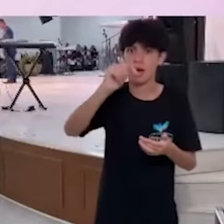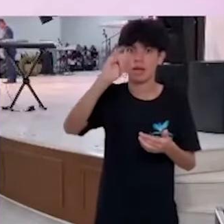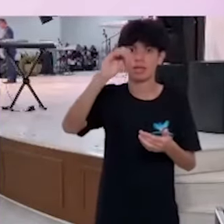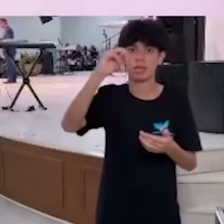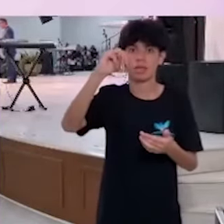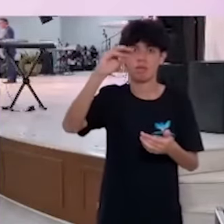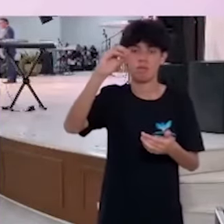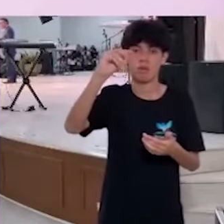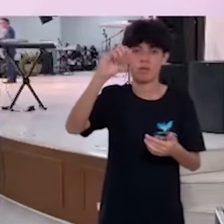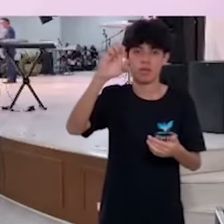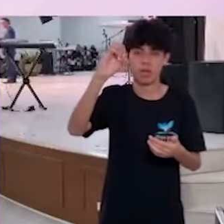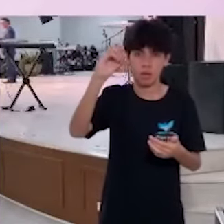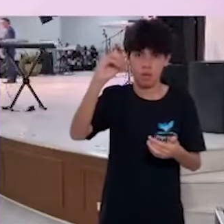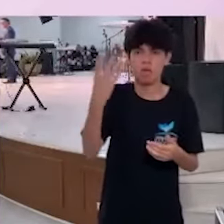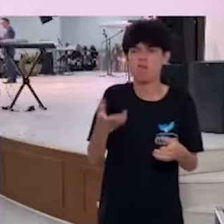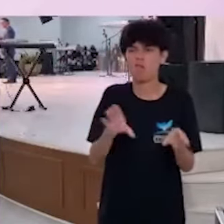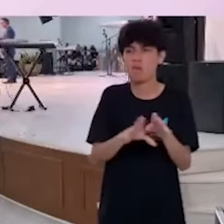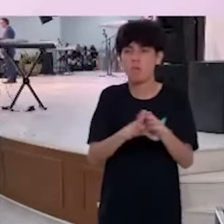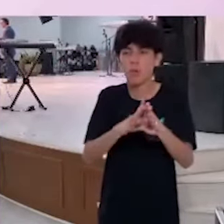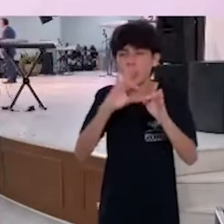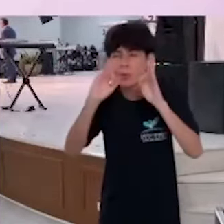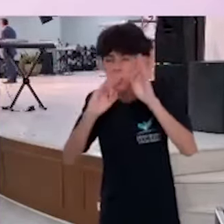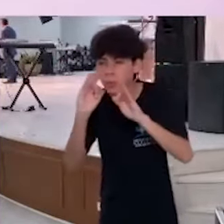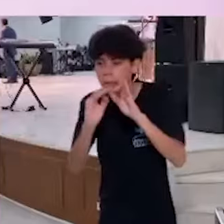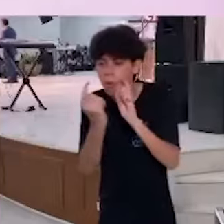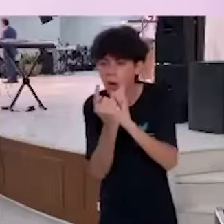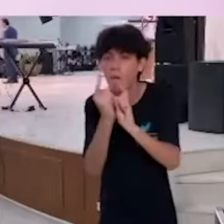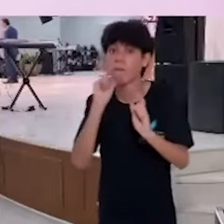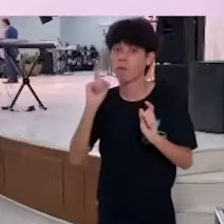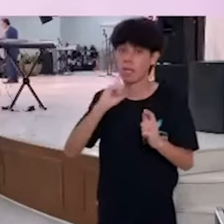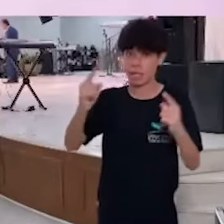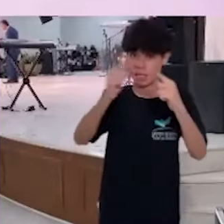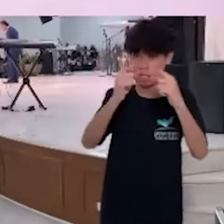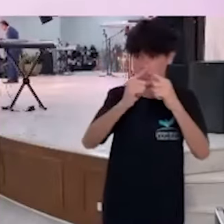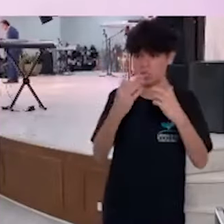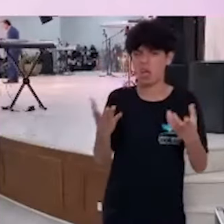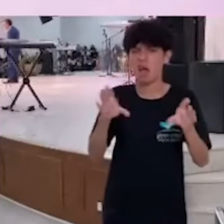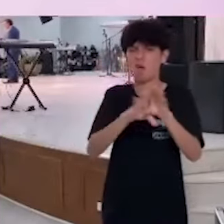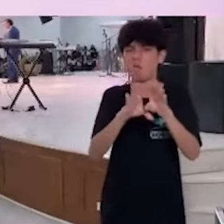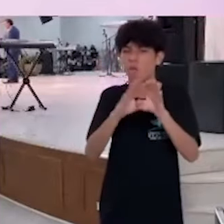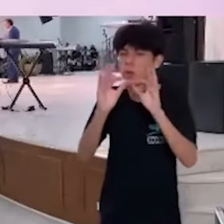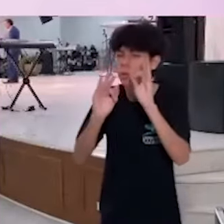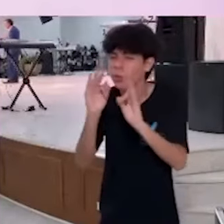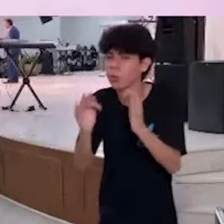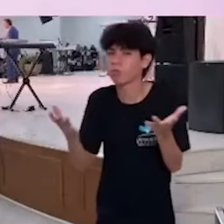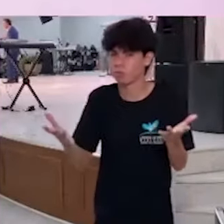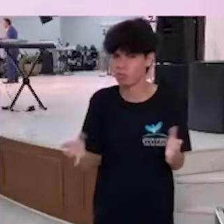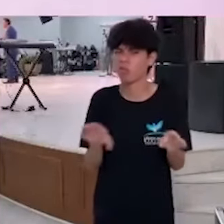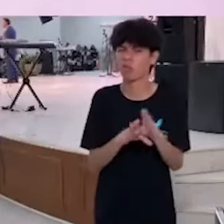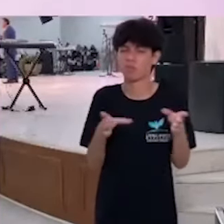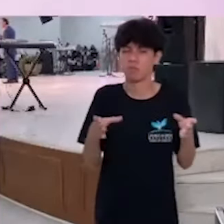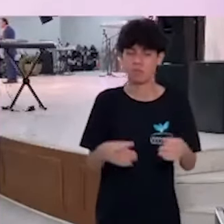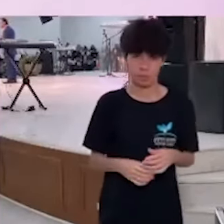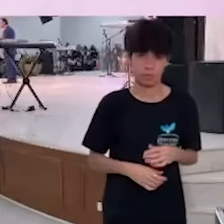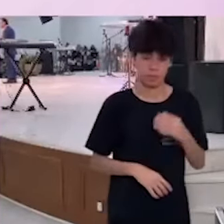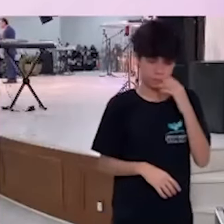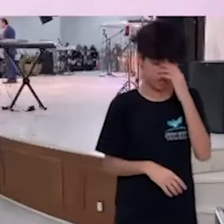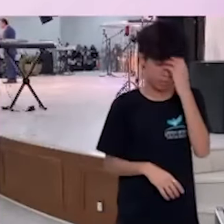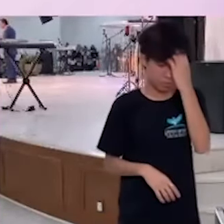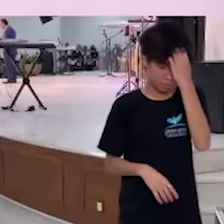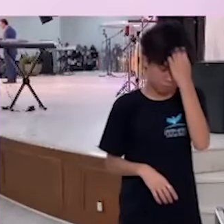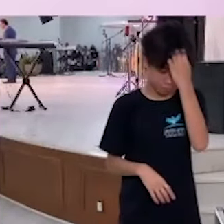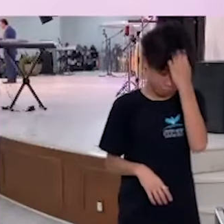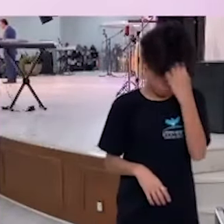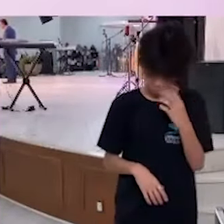de su iglesia. Y este es un principio elemental para todos nosotros. ¿Cómo debemos tratar a las mujeres